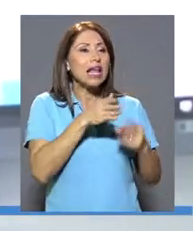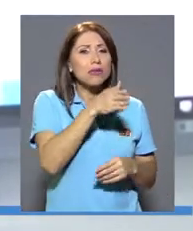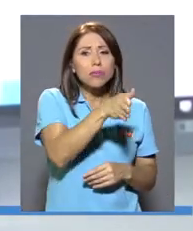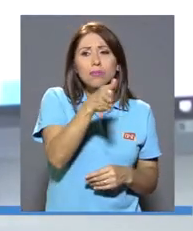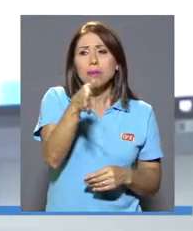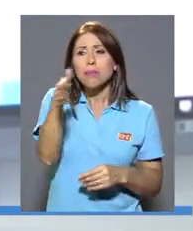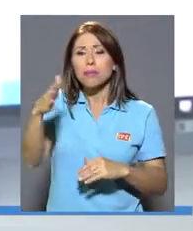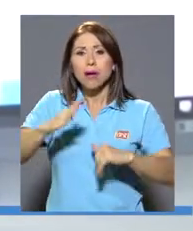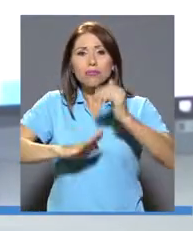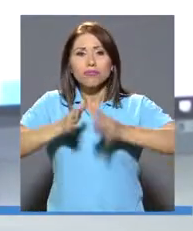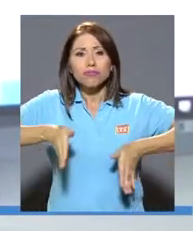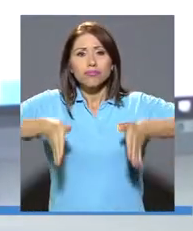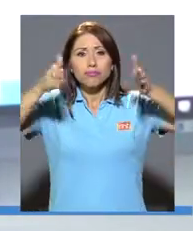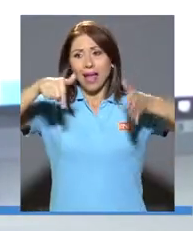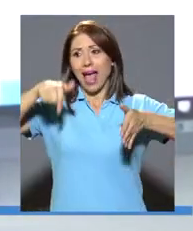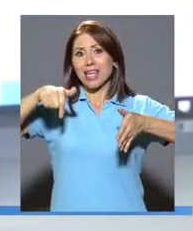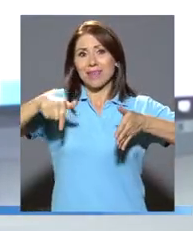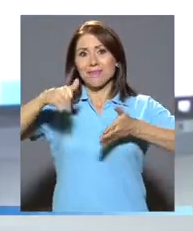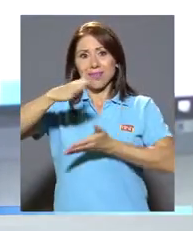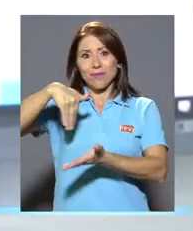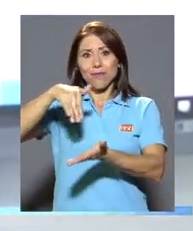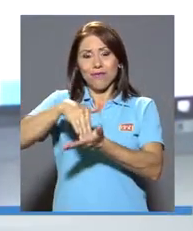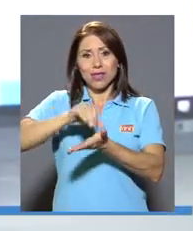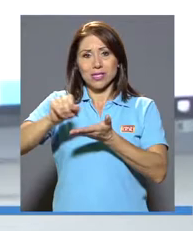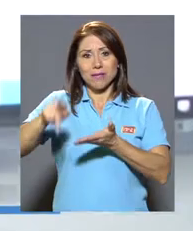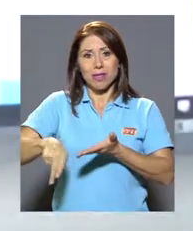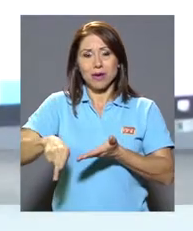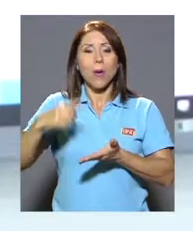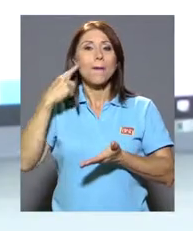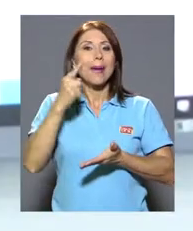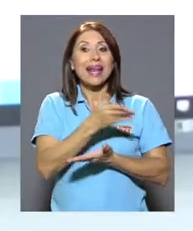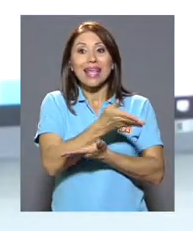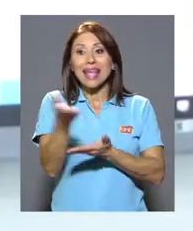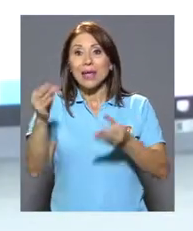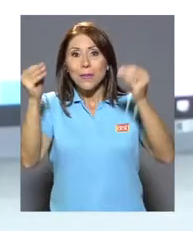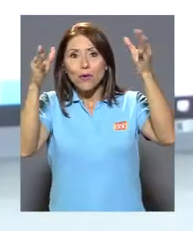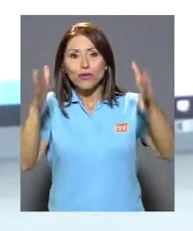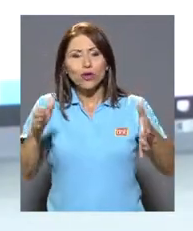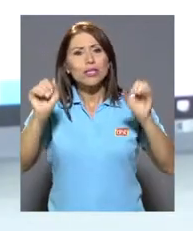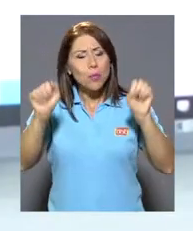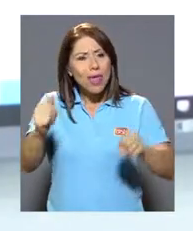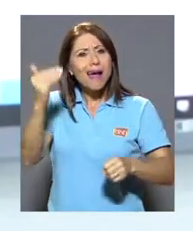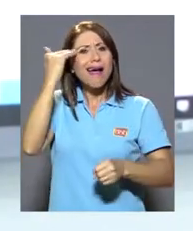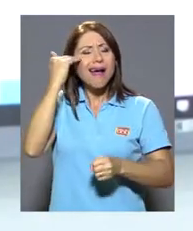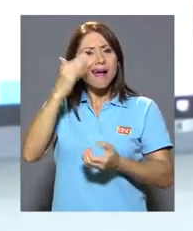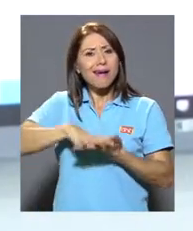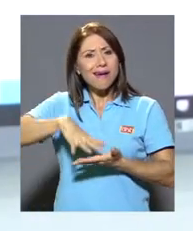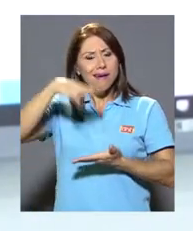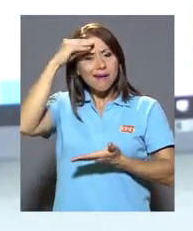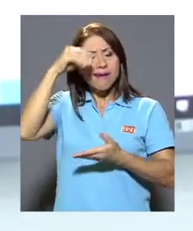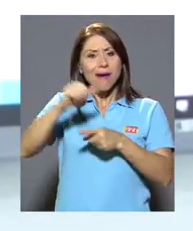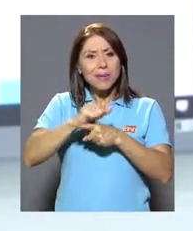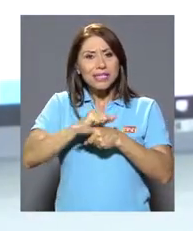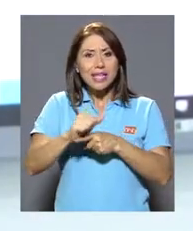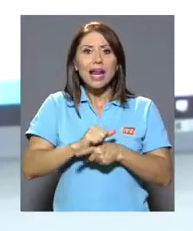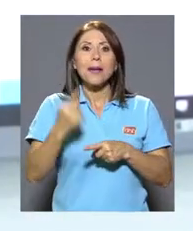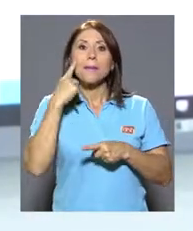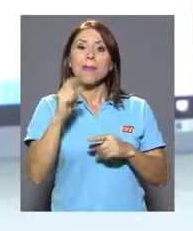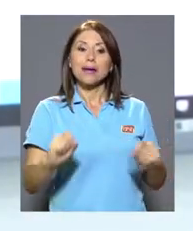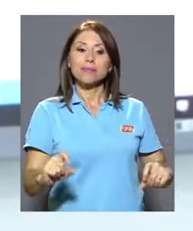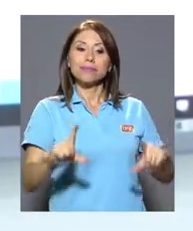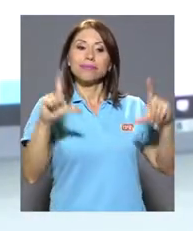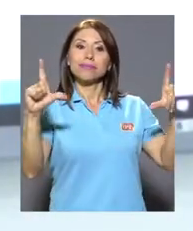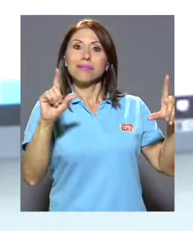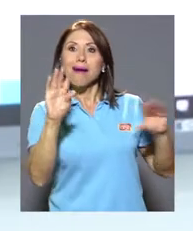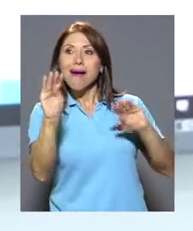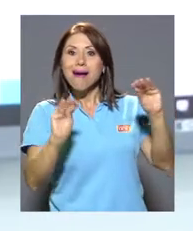aquí en la sede Rodrigo Facio, precisamente para que los profesores y profesoras se puedan capacitar y ofrezcan entornos más bonitos, que sepan